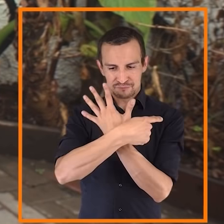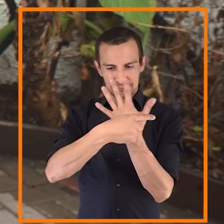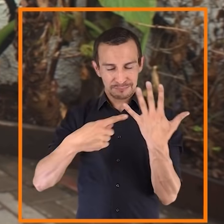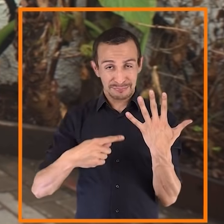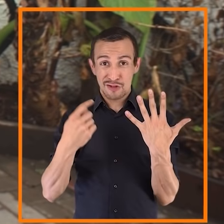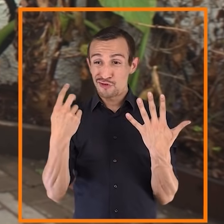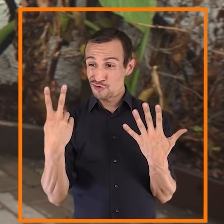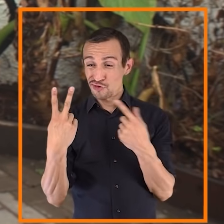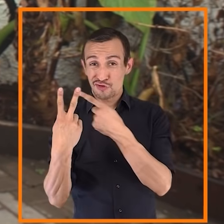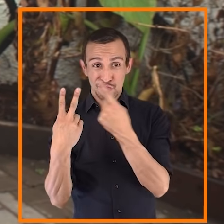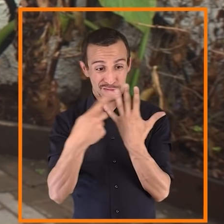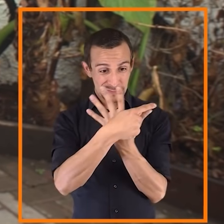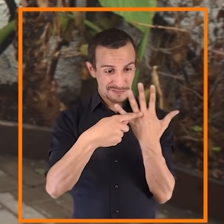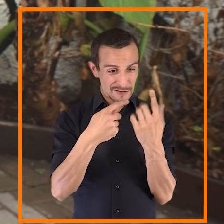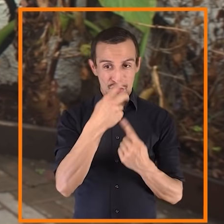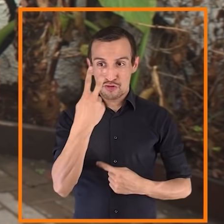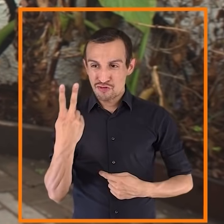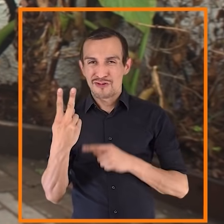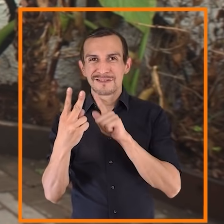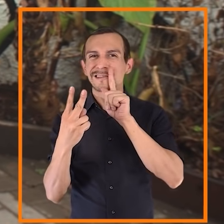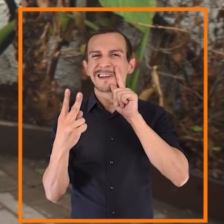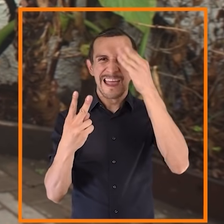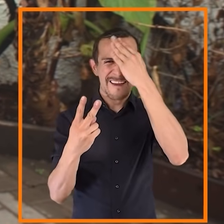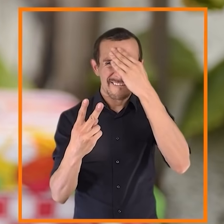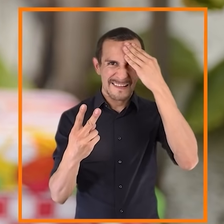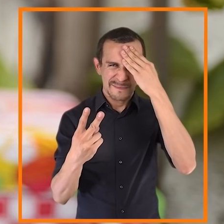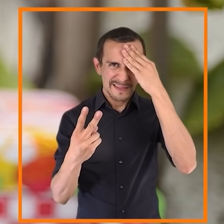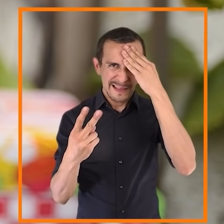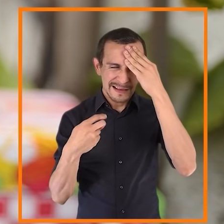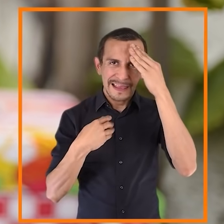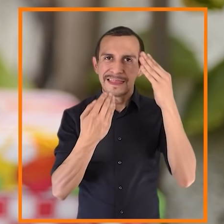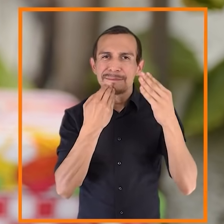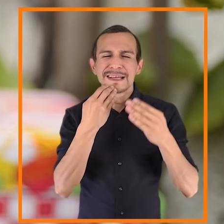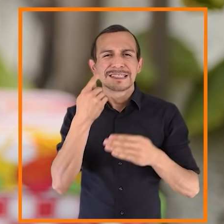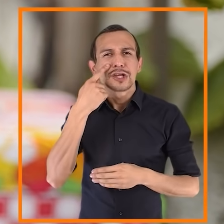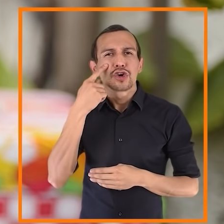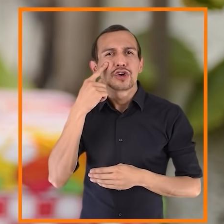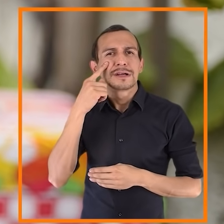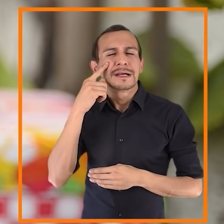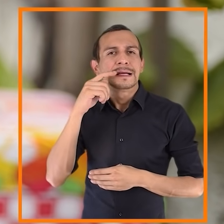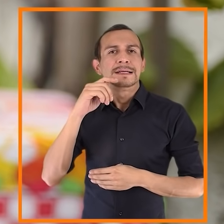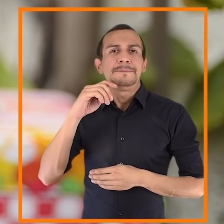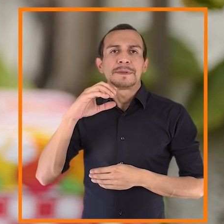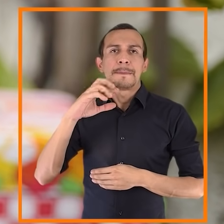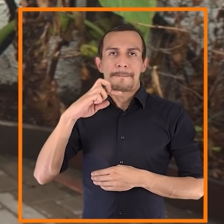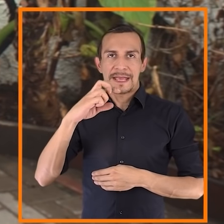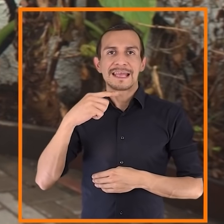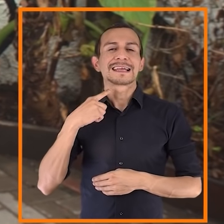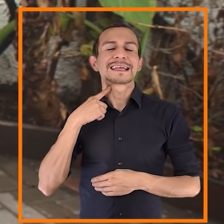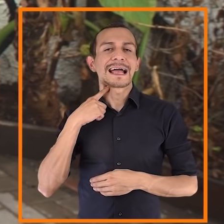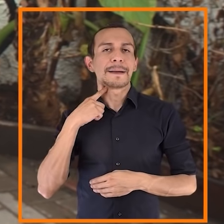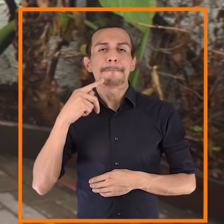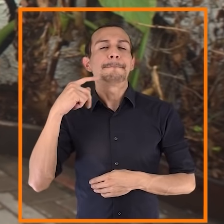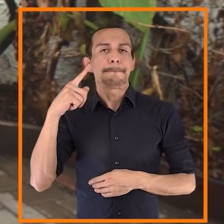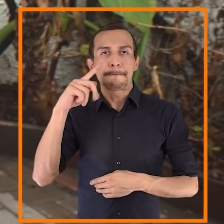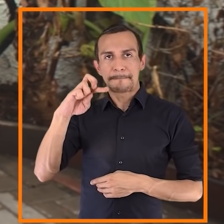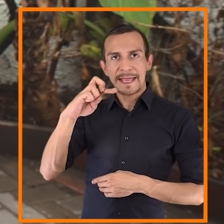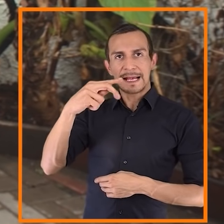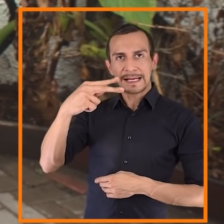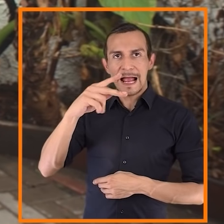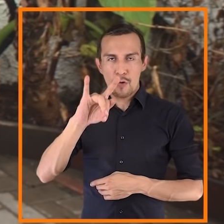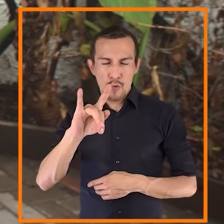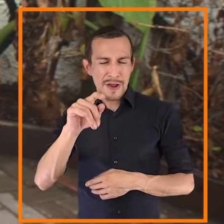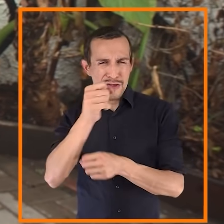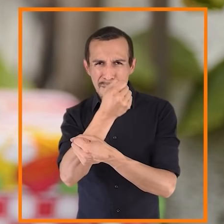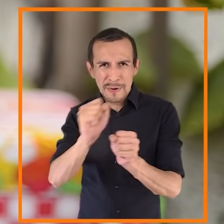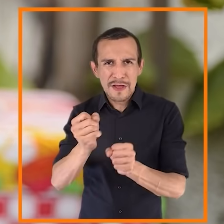y 2 de los cuales tienen esta condición que también se le usa como sigla PKU. Ellos no pueden